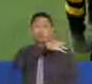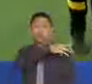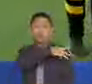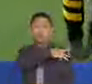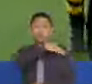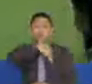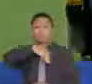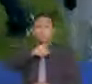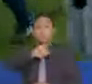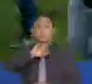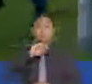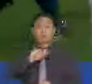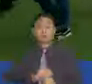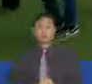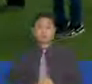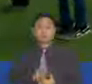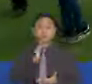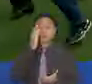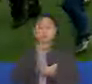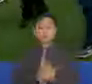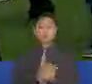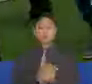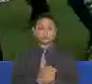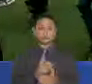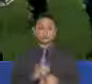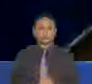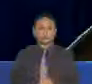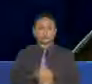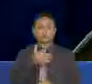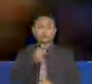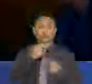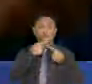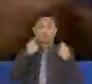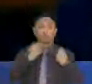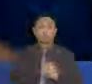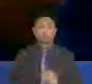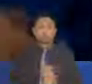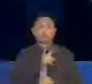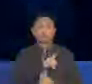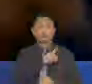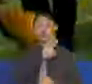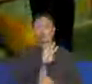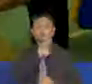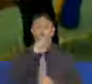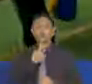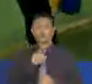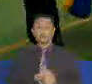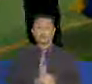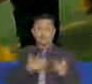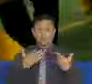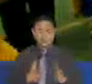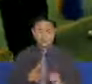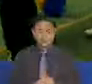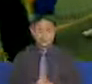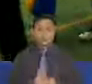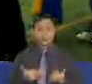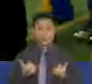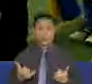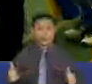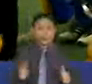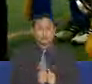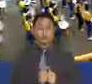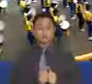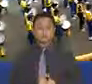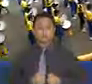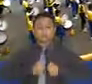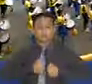muy amplia aparece el 19 de marzo de 1941 ya como Guardia nacional en el período